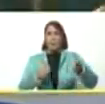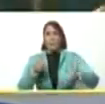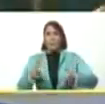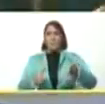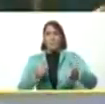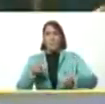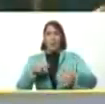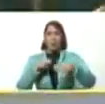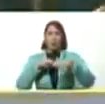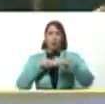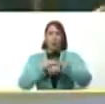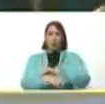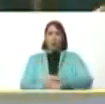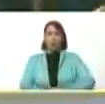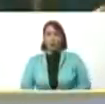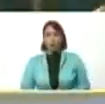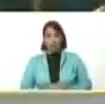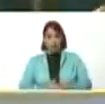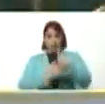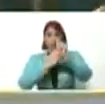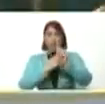líder sindical de los trabajadores del metro,